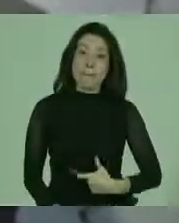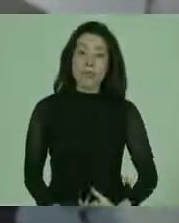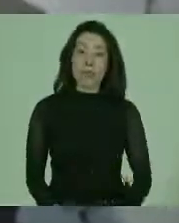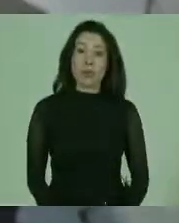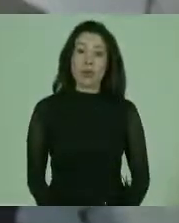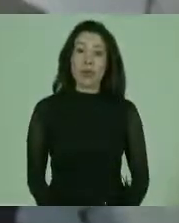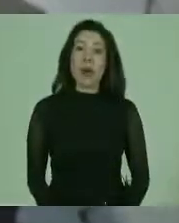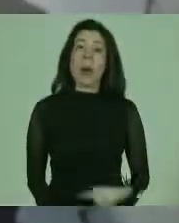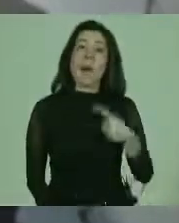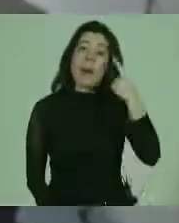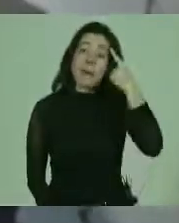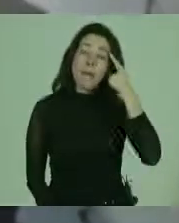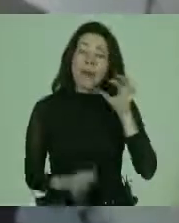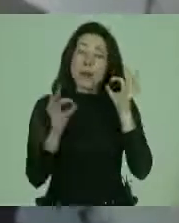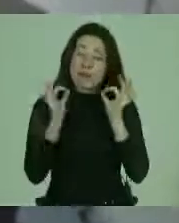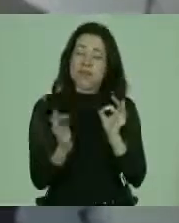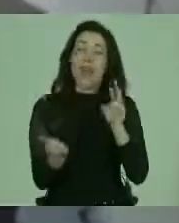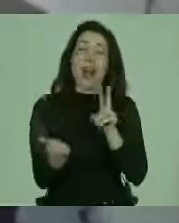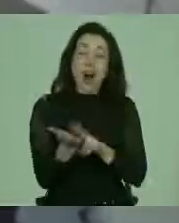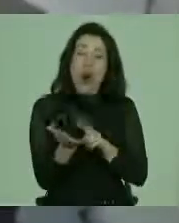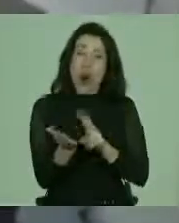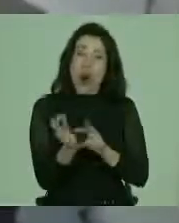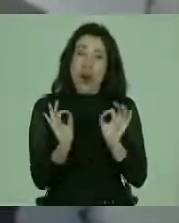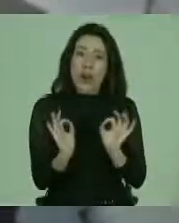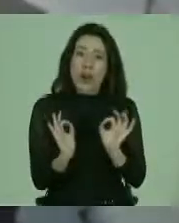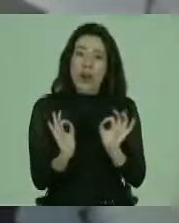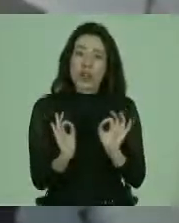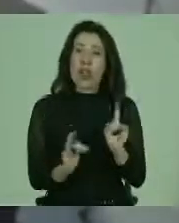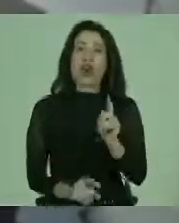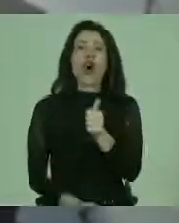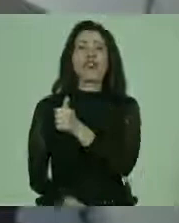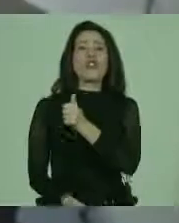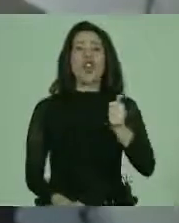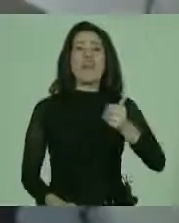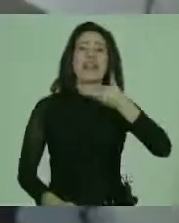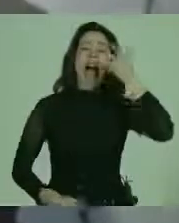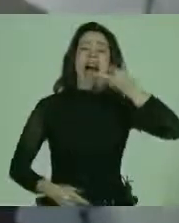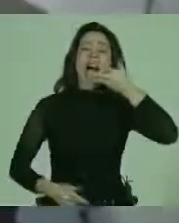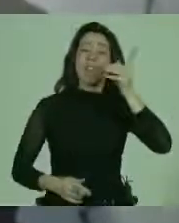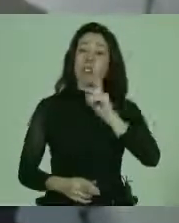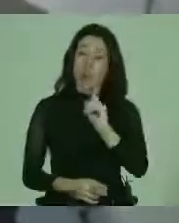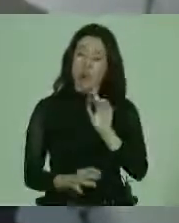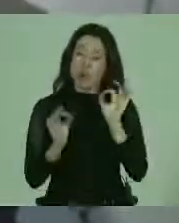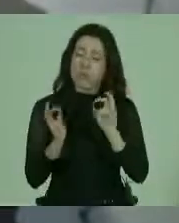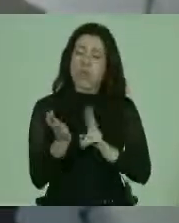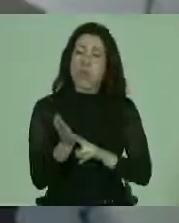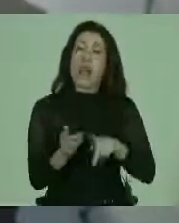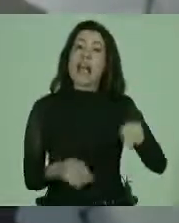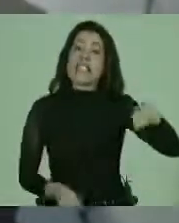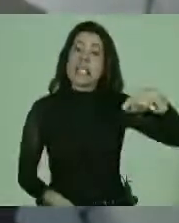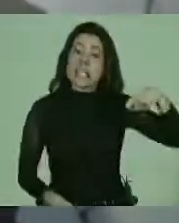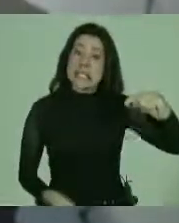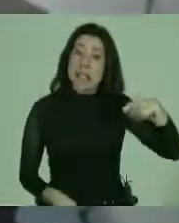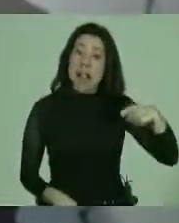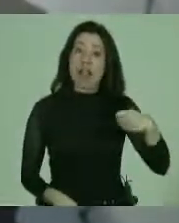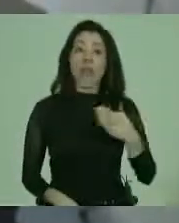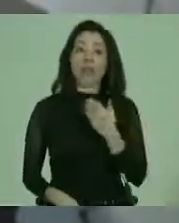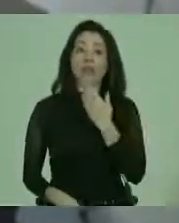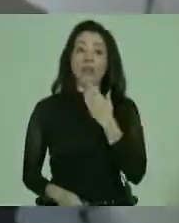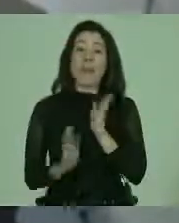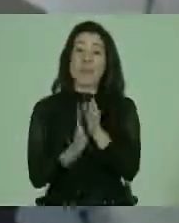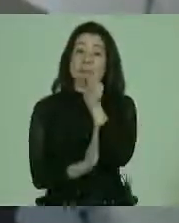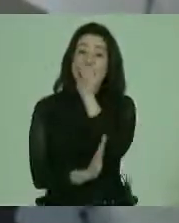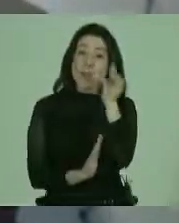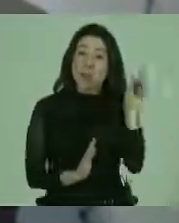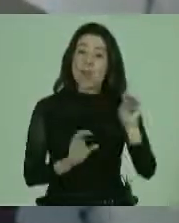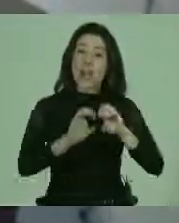pero en concreto en concreto no solo No solo de palabras tanto el senado como la como la